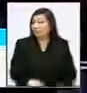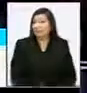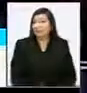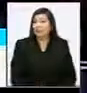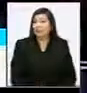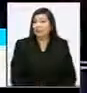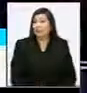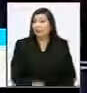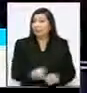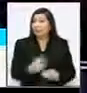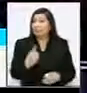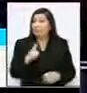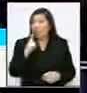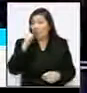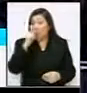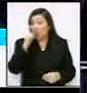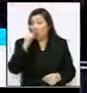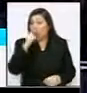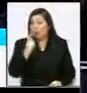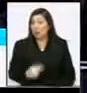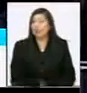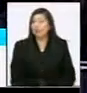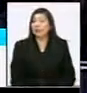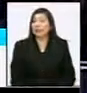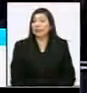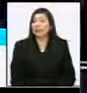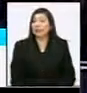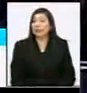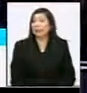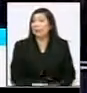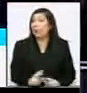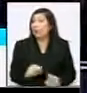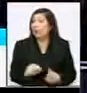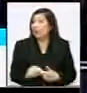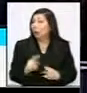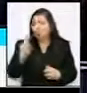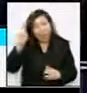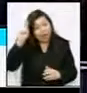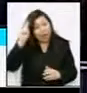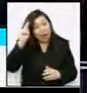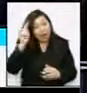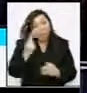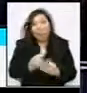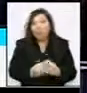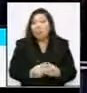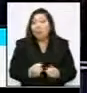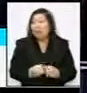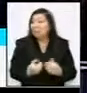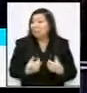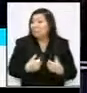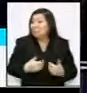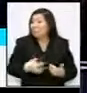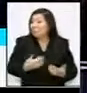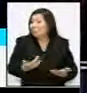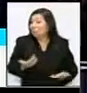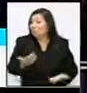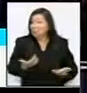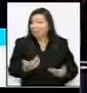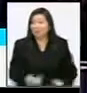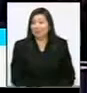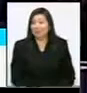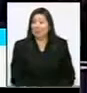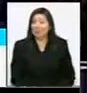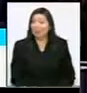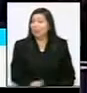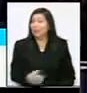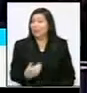ha anunciado su renuncia para junio, pero no ha planteado la cuestión de confianza, porque no tenía sentido ya. Ella